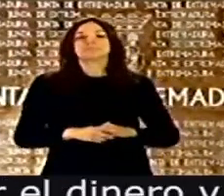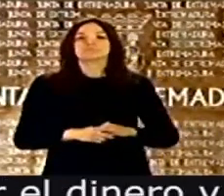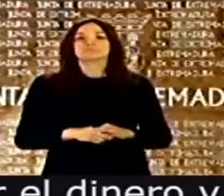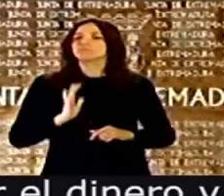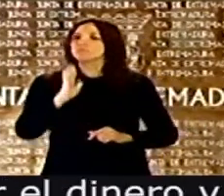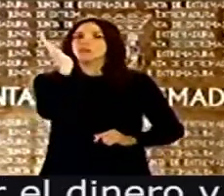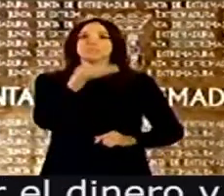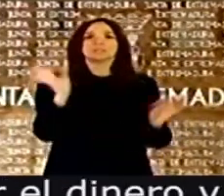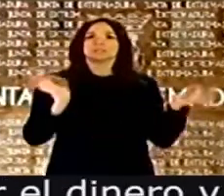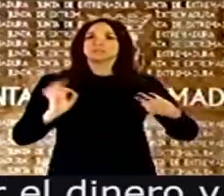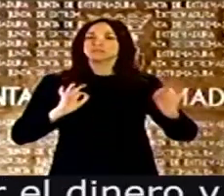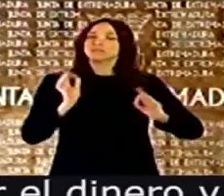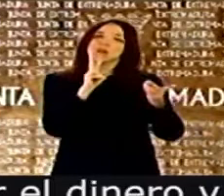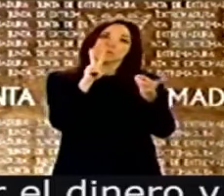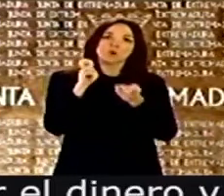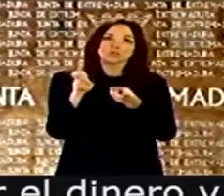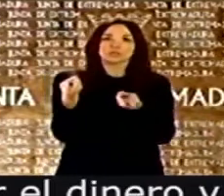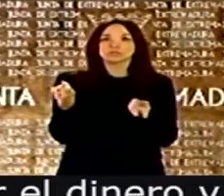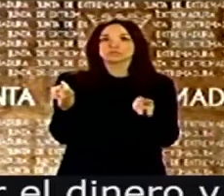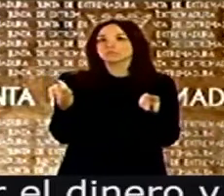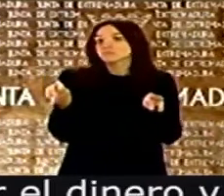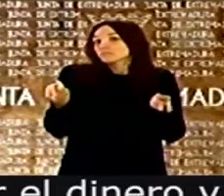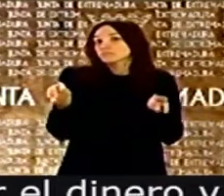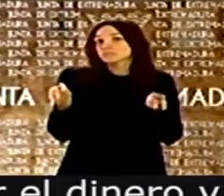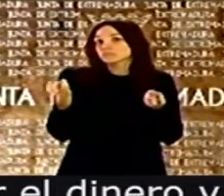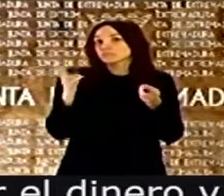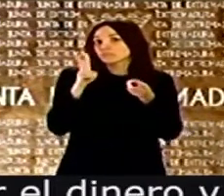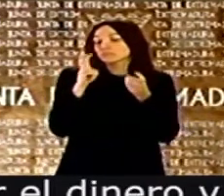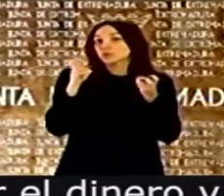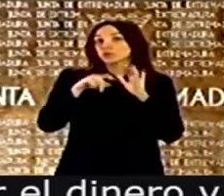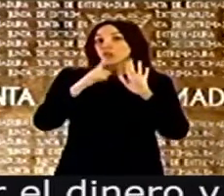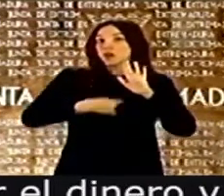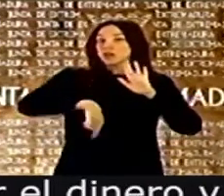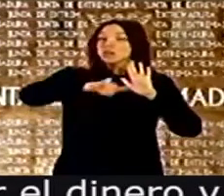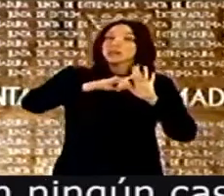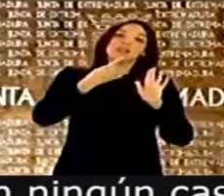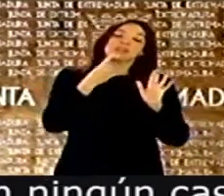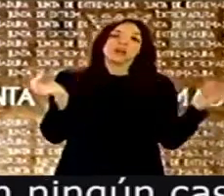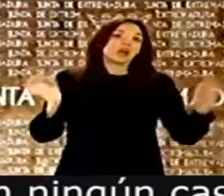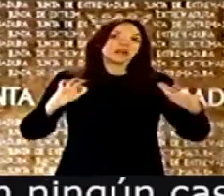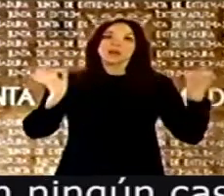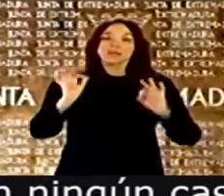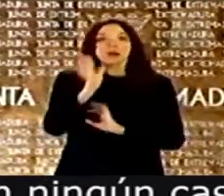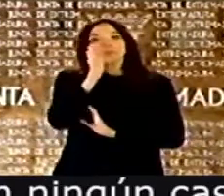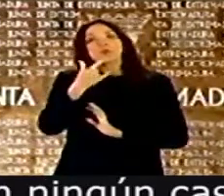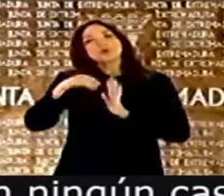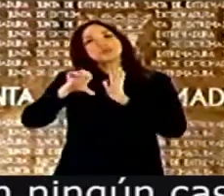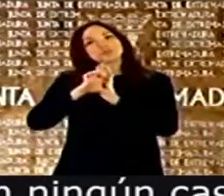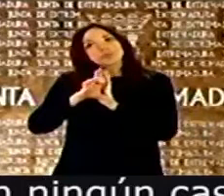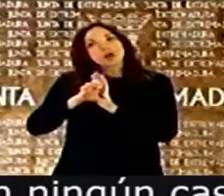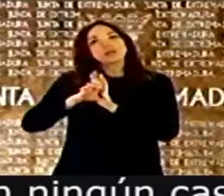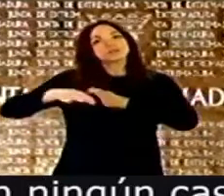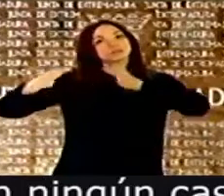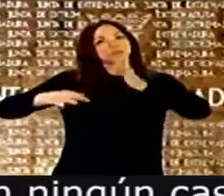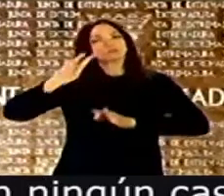los impuestos que figuran en nuestras leyes y que ha declarado constitucional el Tribunal